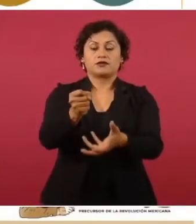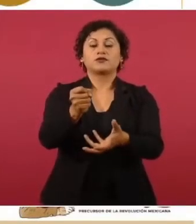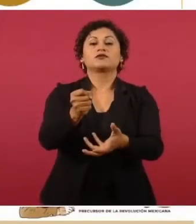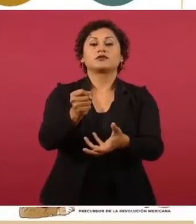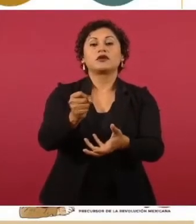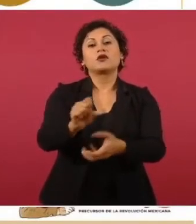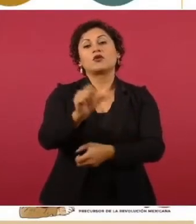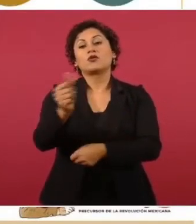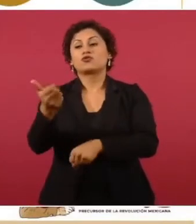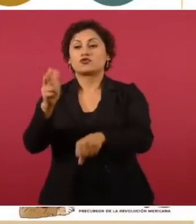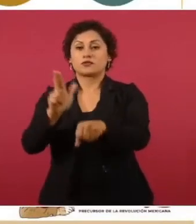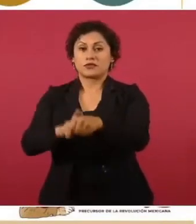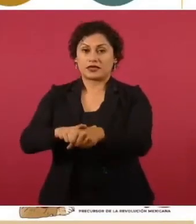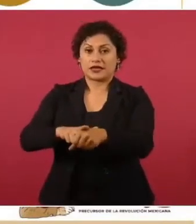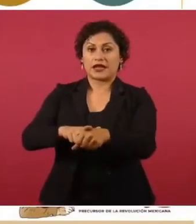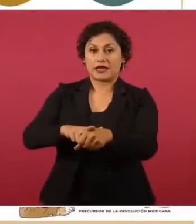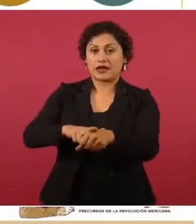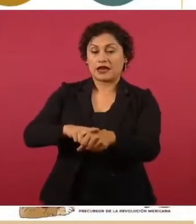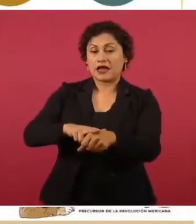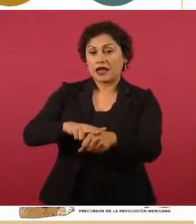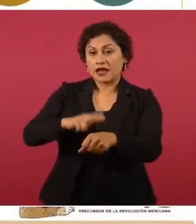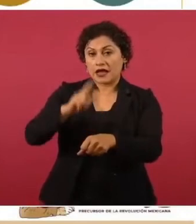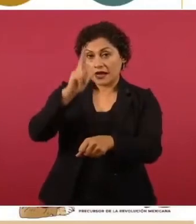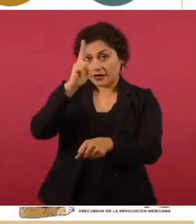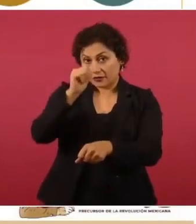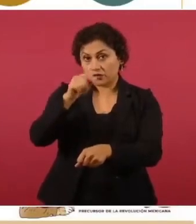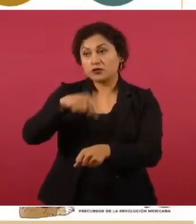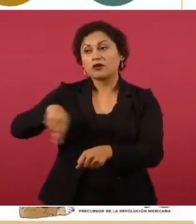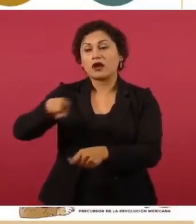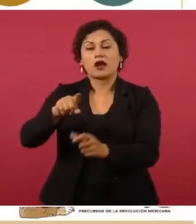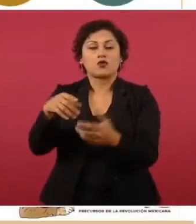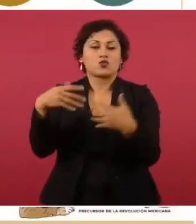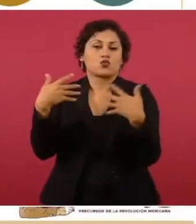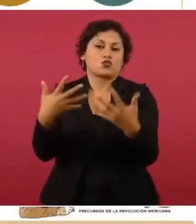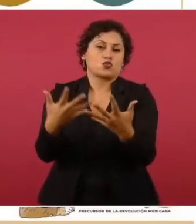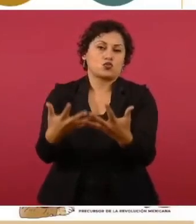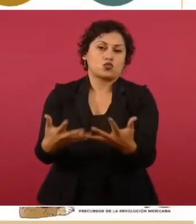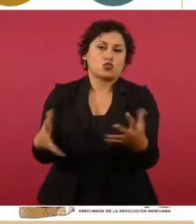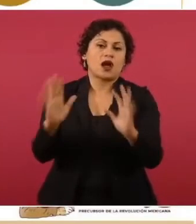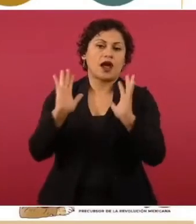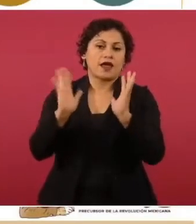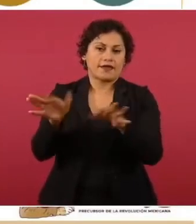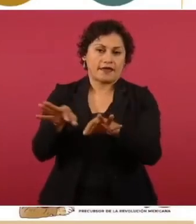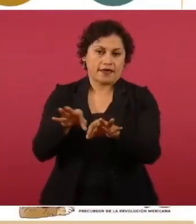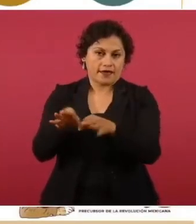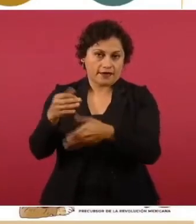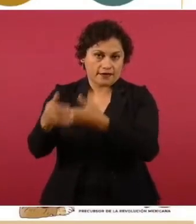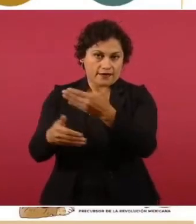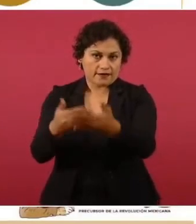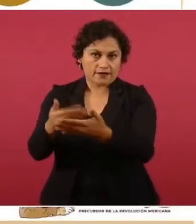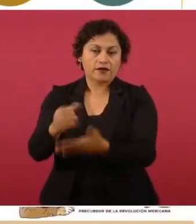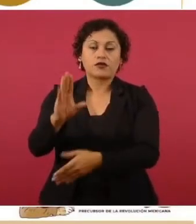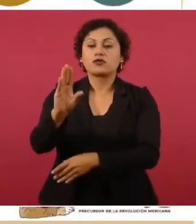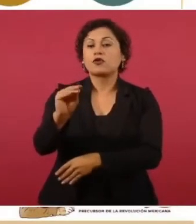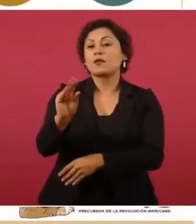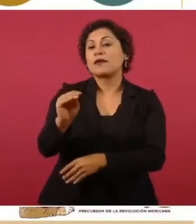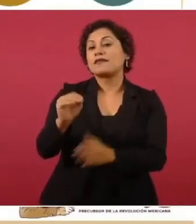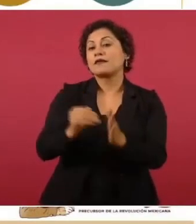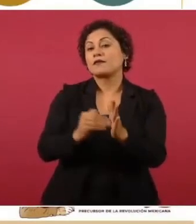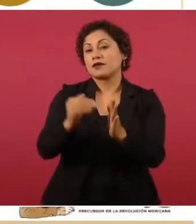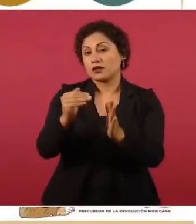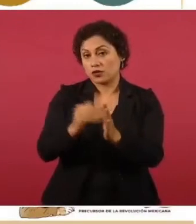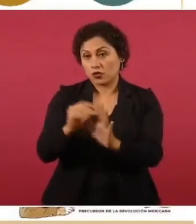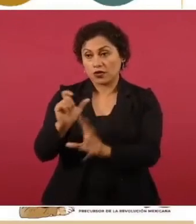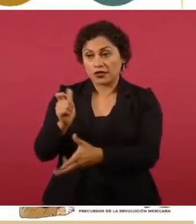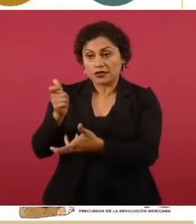Hospital de Hermosillo, que es un gran hospital que ya está operando, con 90 millones de pesos adicionales